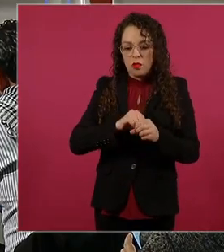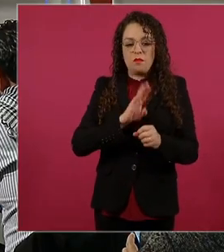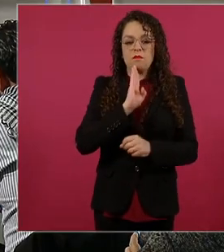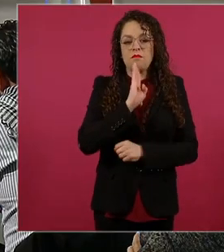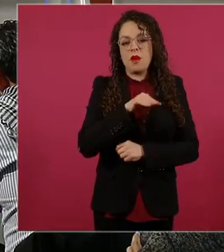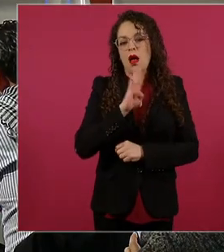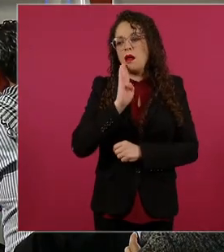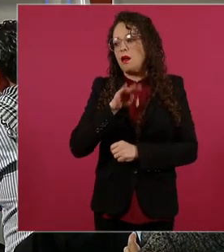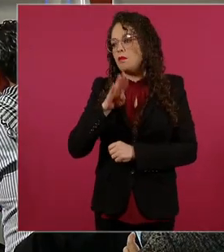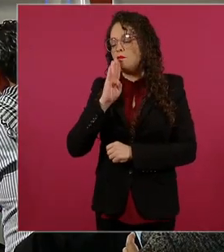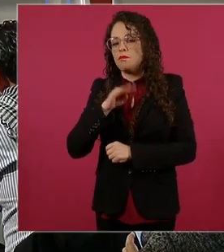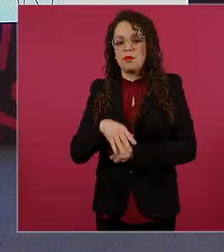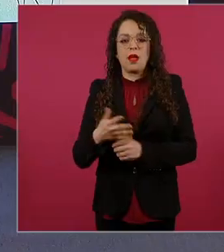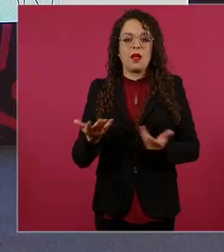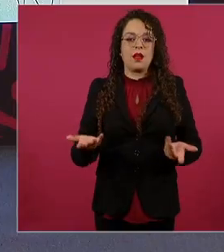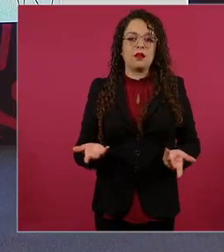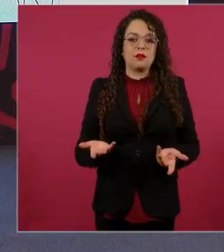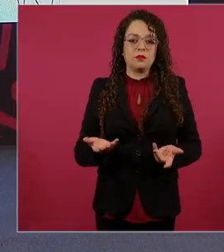transar